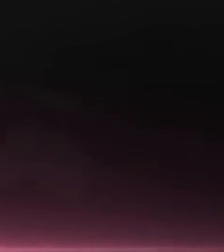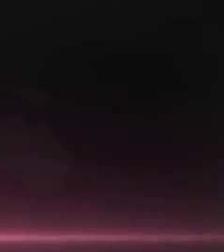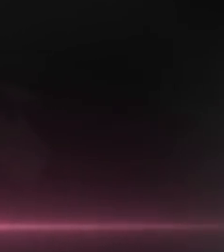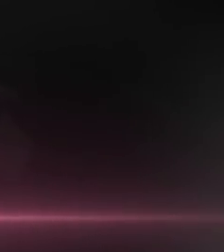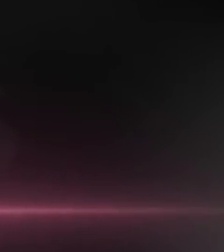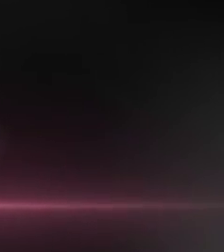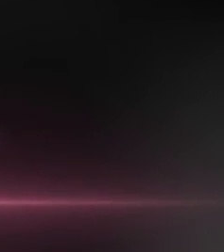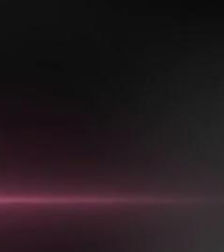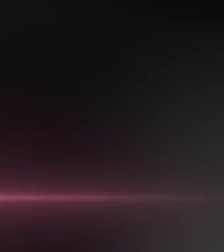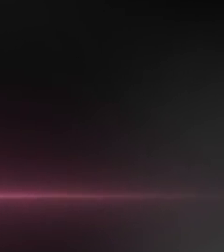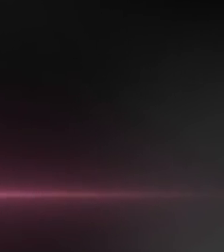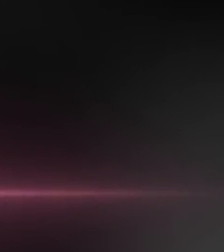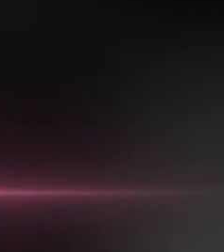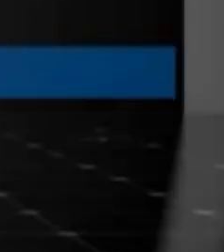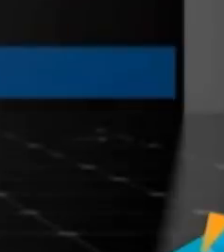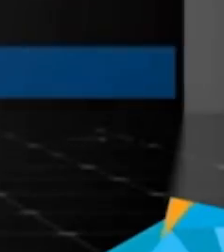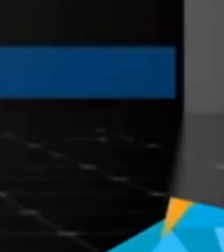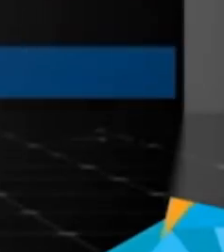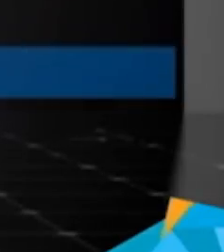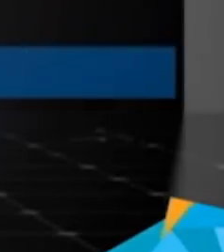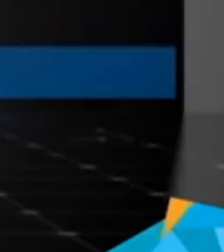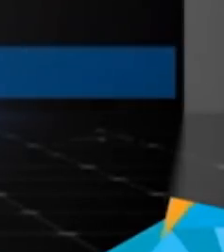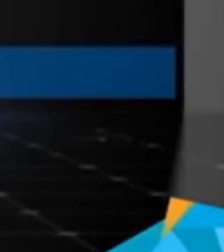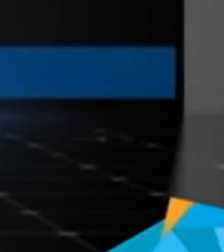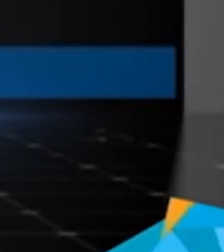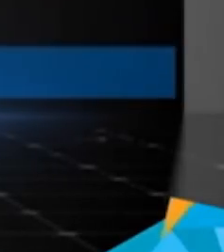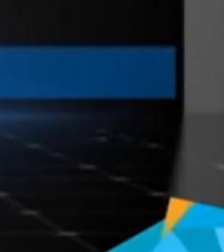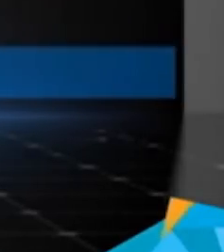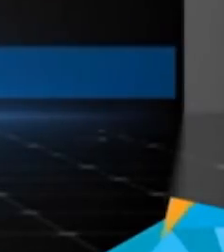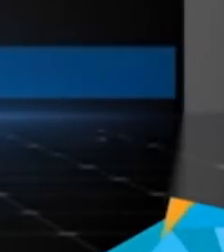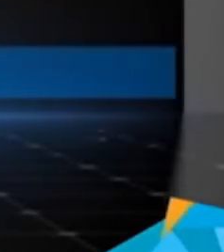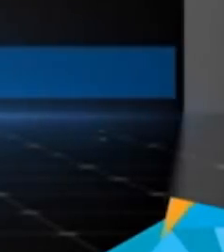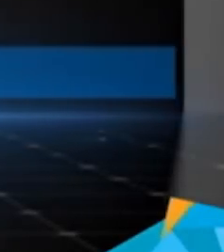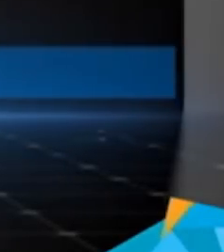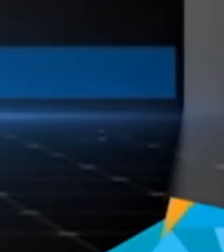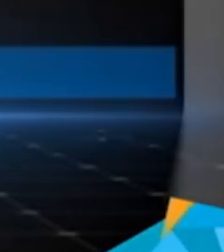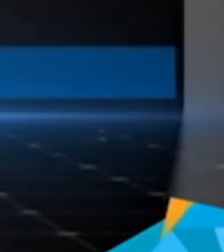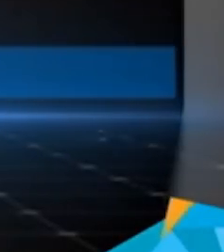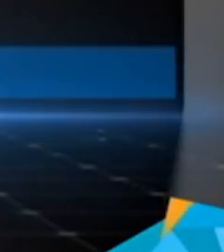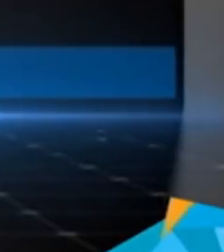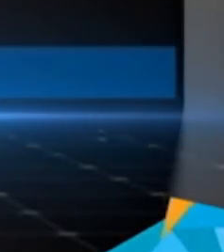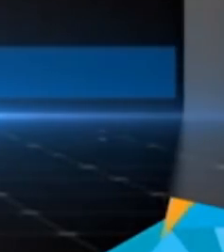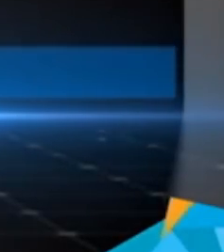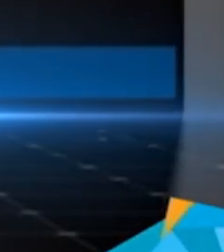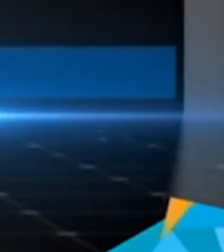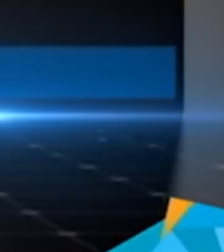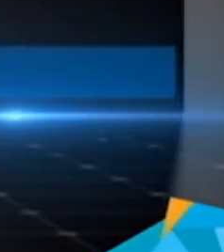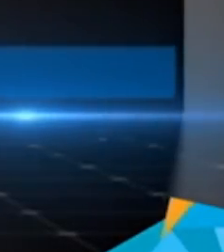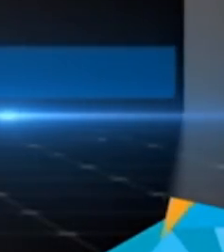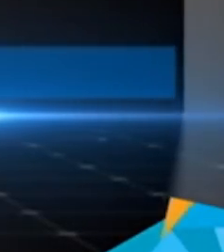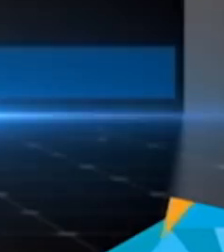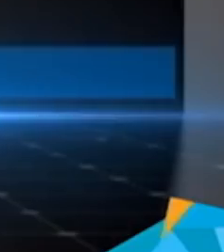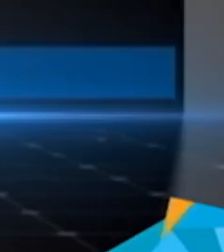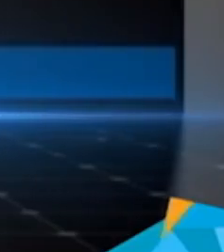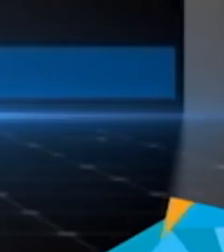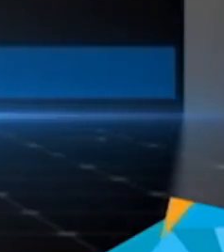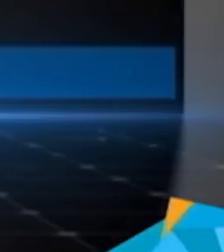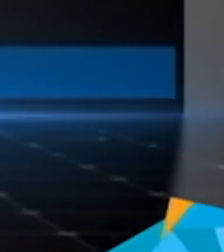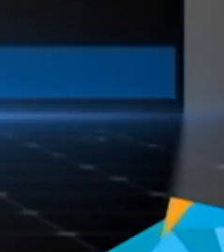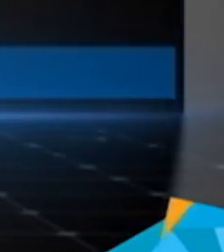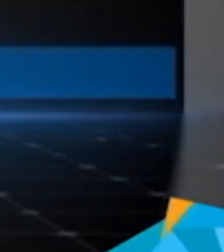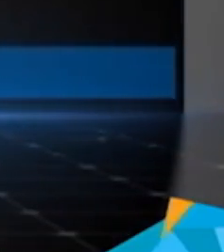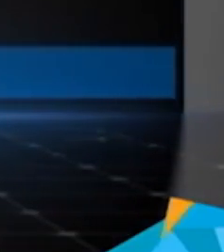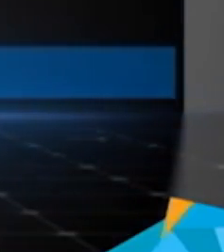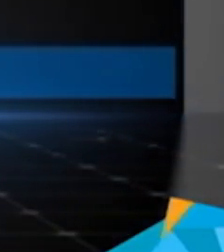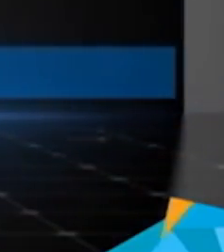semana, en Diálogos del Bicentenario, hablamos sobre educación superior, con la participación de Francisco González